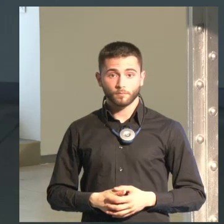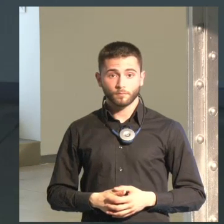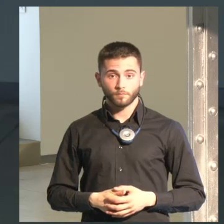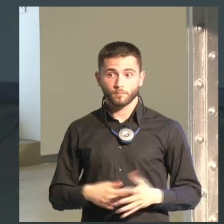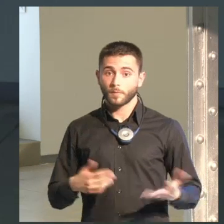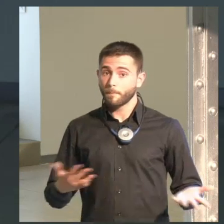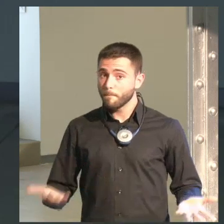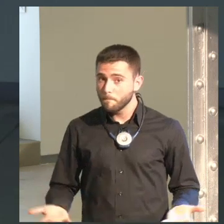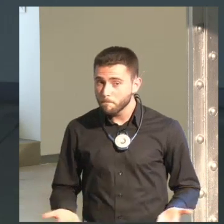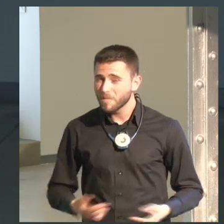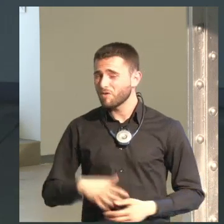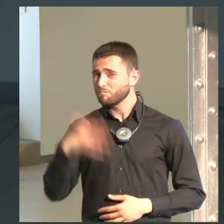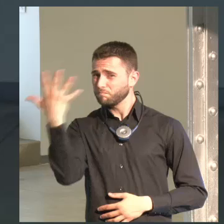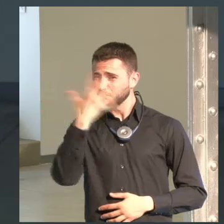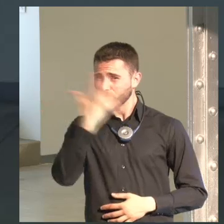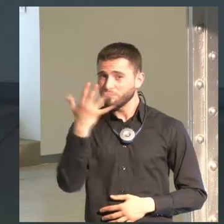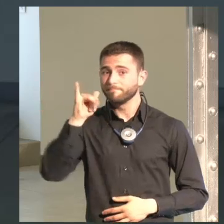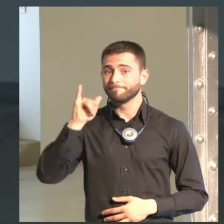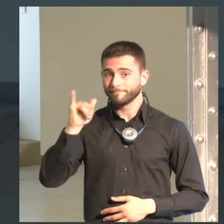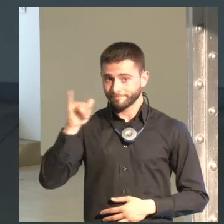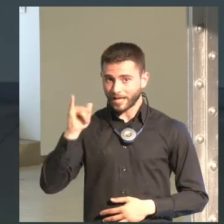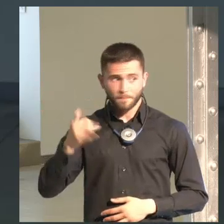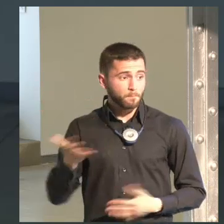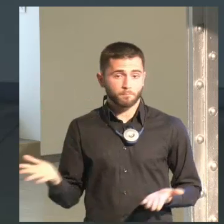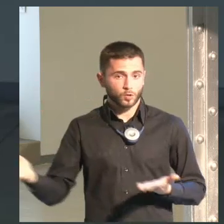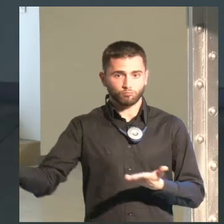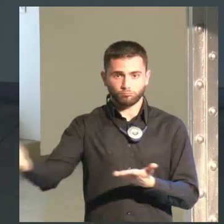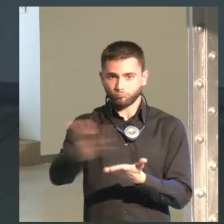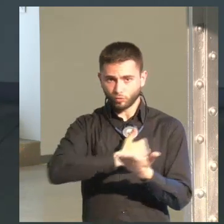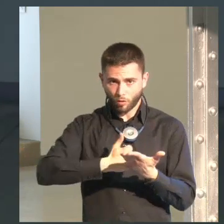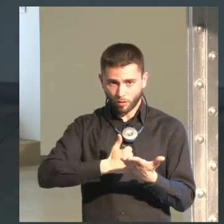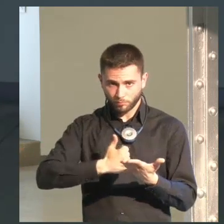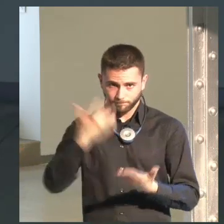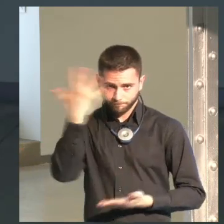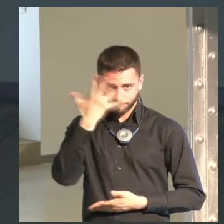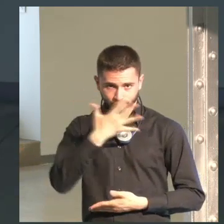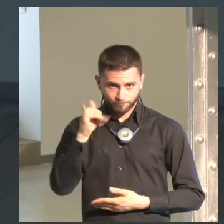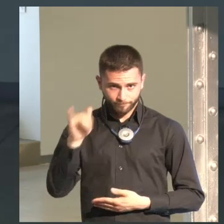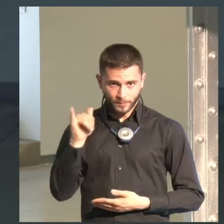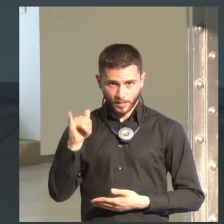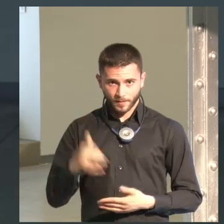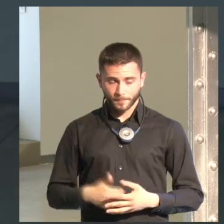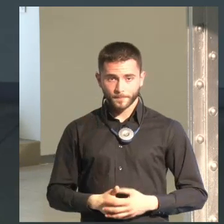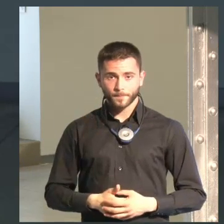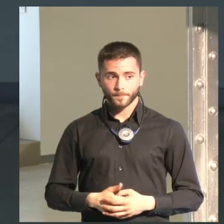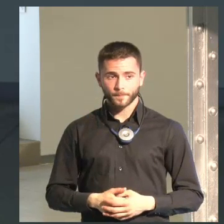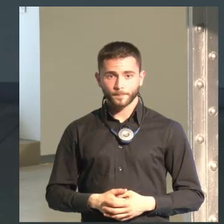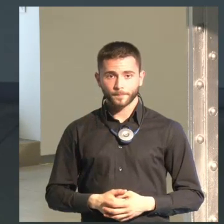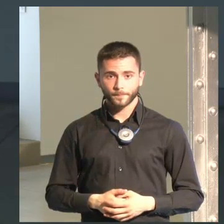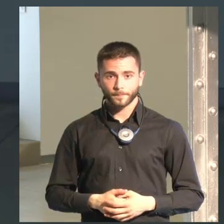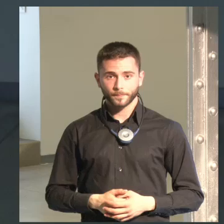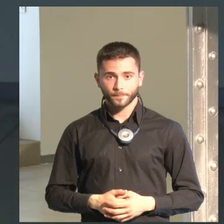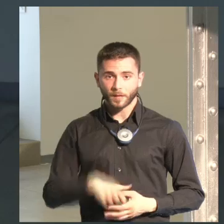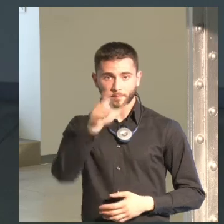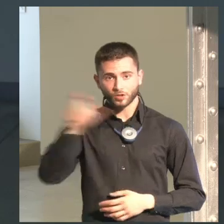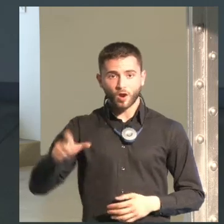una incertidumbre, y esa incertidumbre yo creo que también la tenemos todos los agentes que estamos en el mundo de las